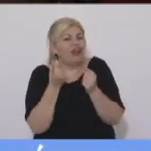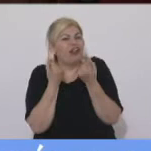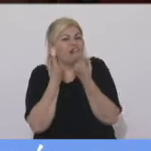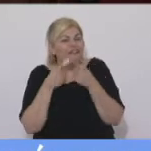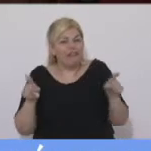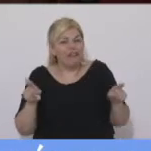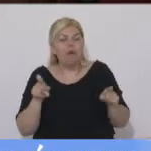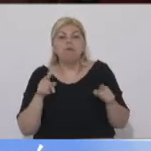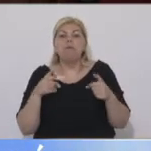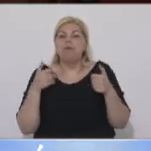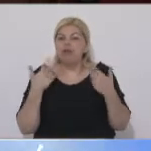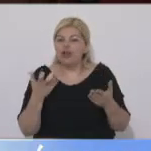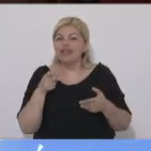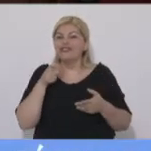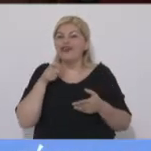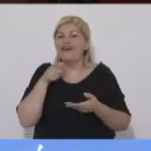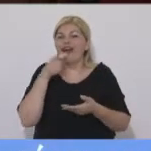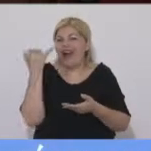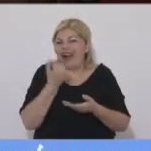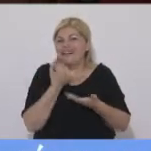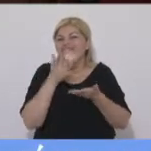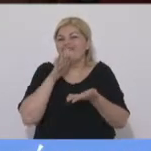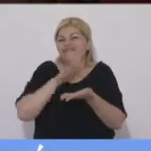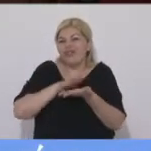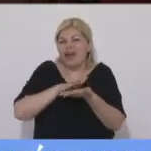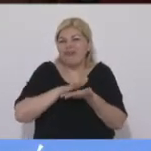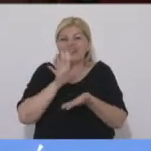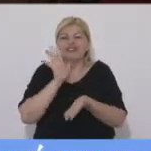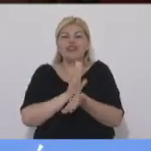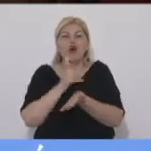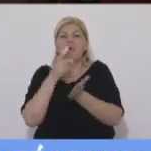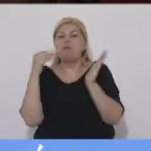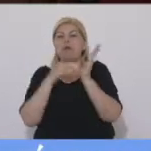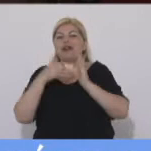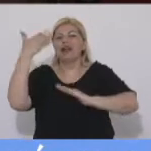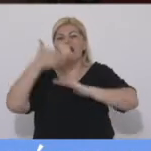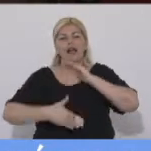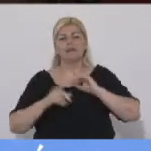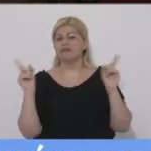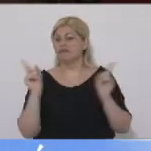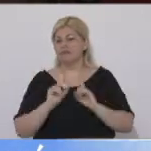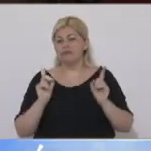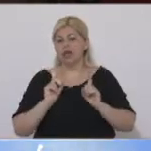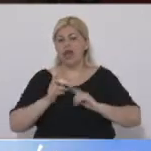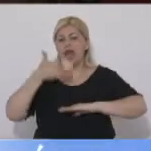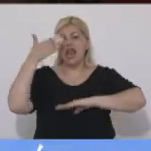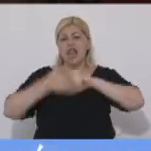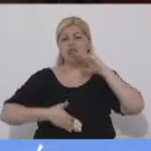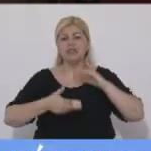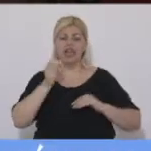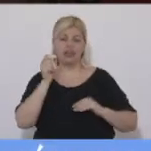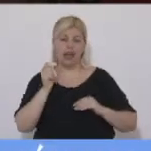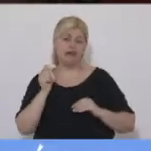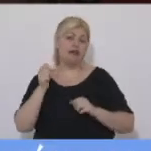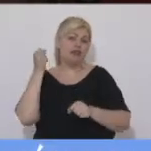fundamentado que no pongamos este límite que el límite lo tiene que dar el trabajo del estado de las